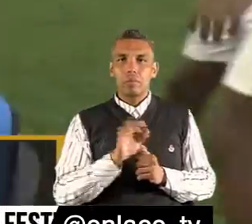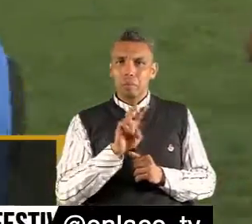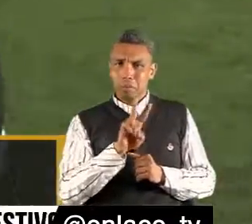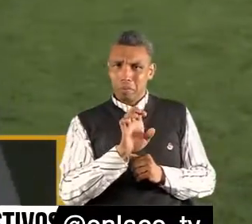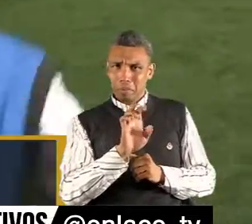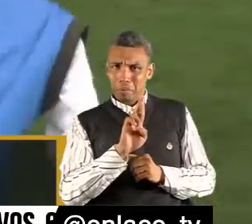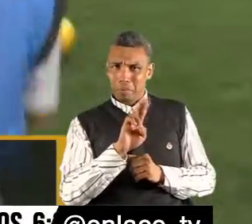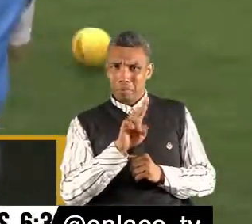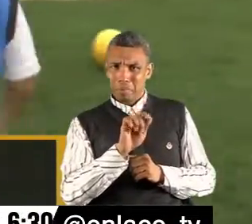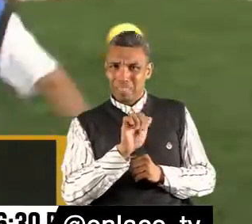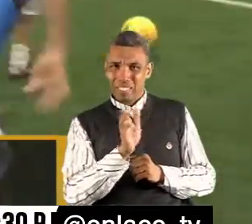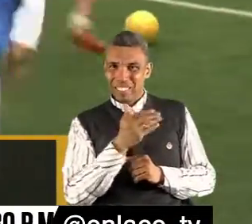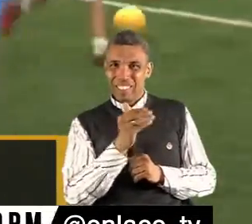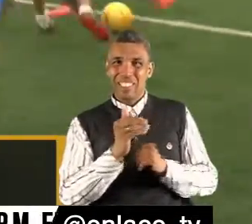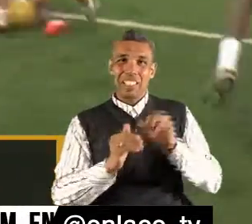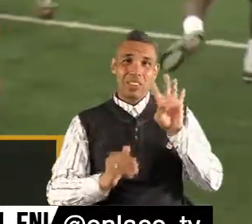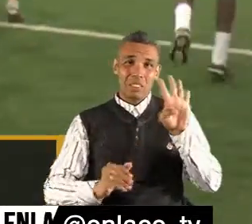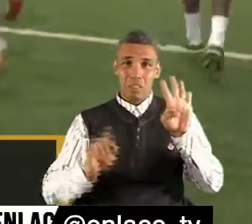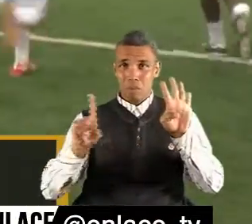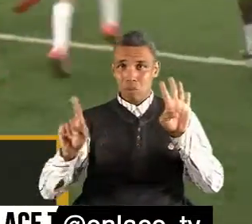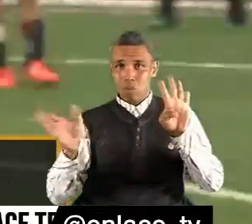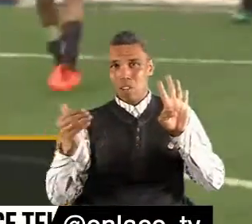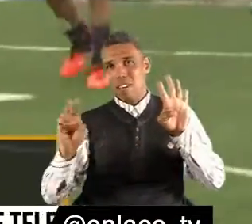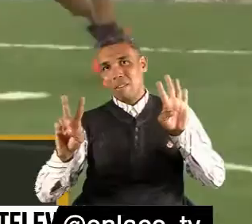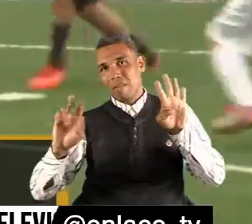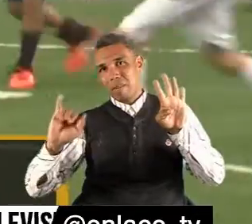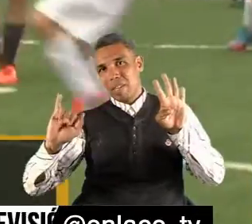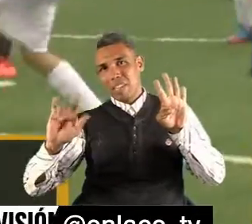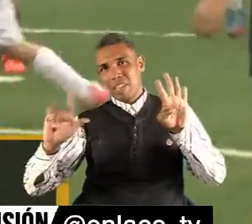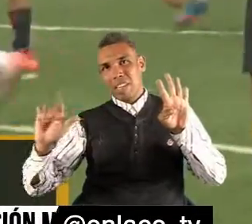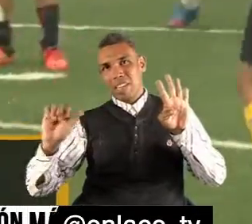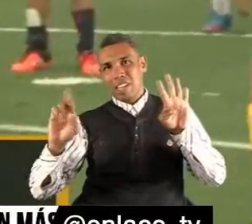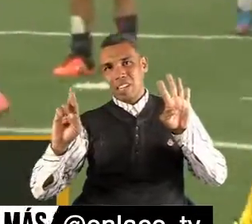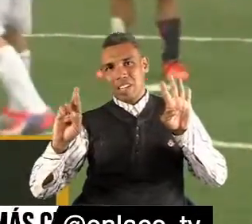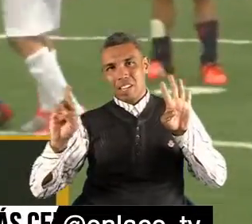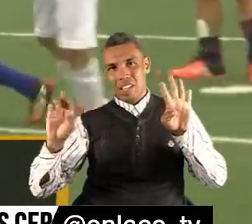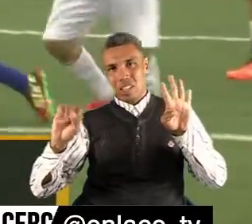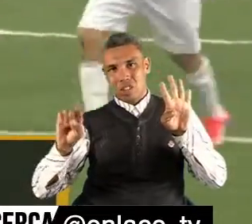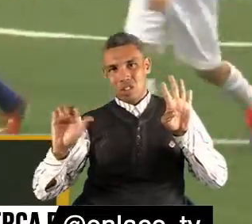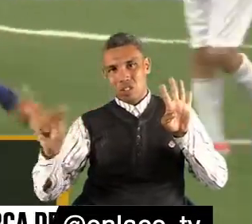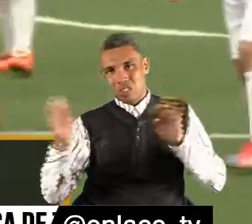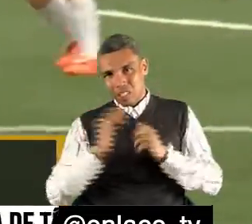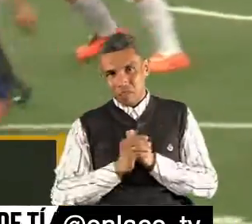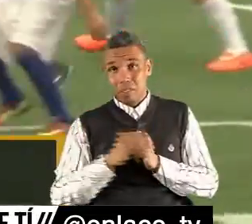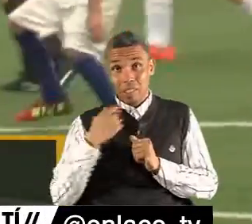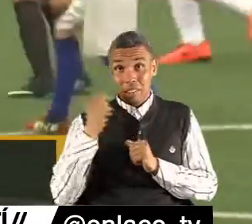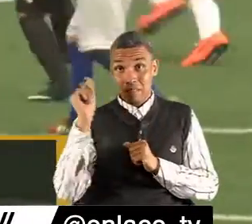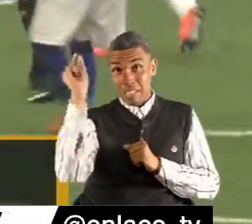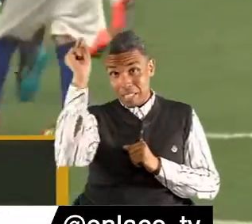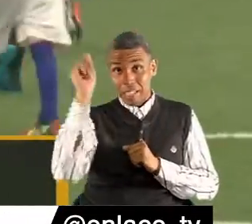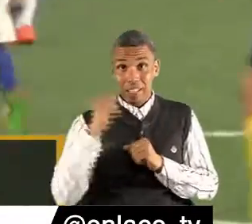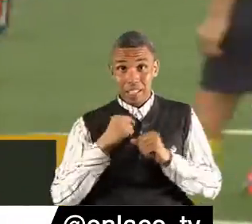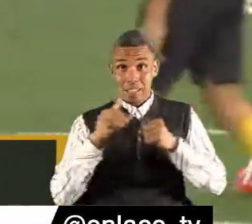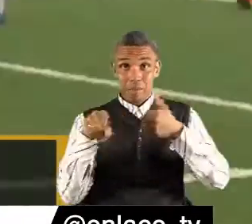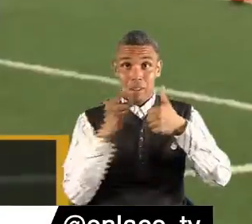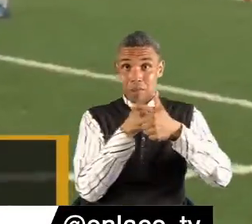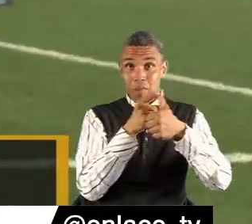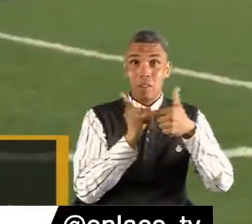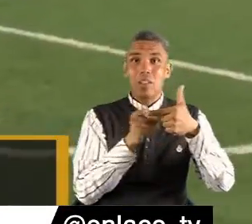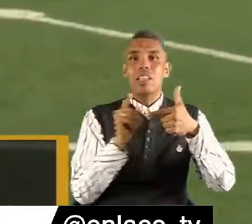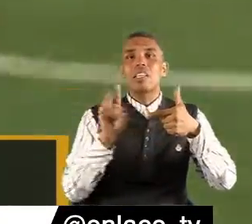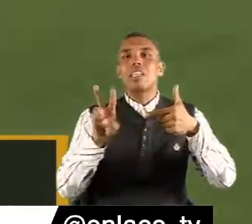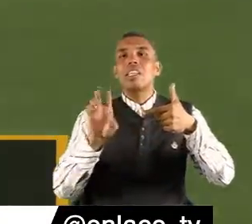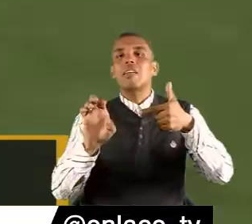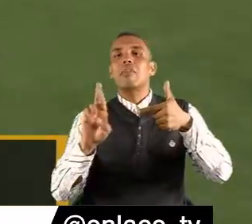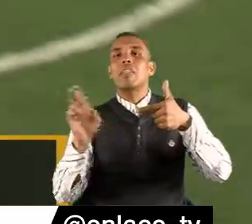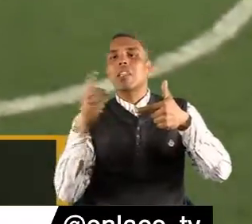clasificados a la versión decimatercera del torneo que arrojó la cuarta ronda son Inderva y Versalles. La quinta clasificatoria se cumplirá